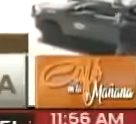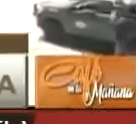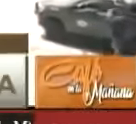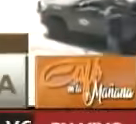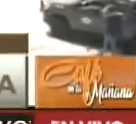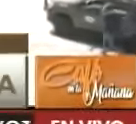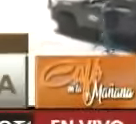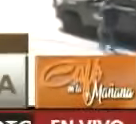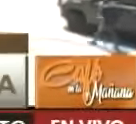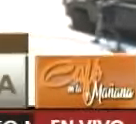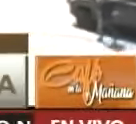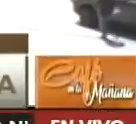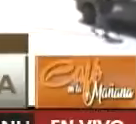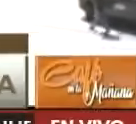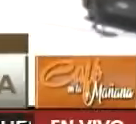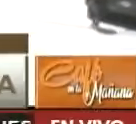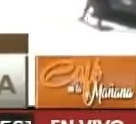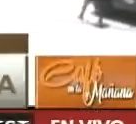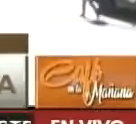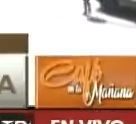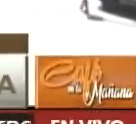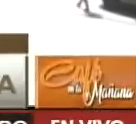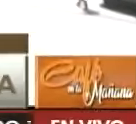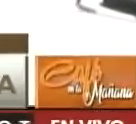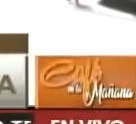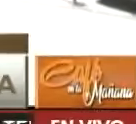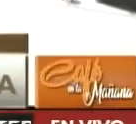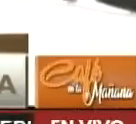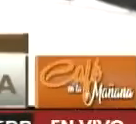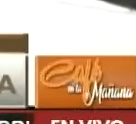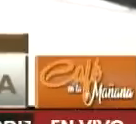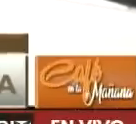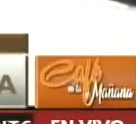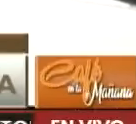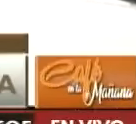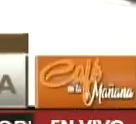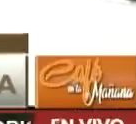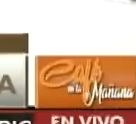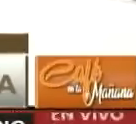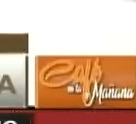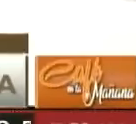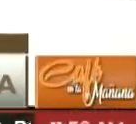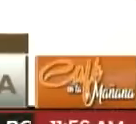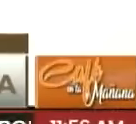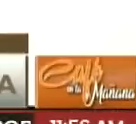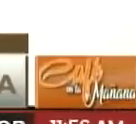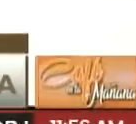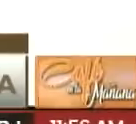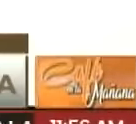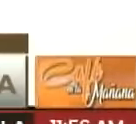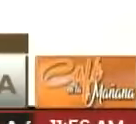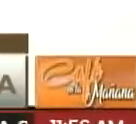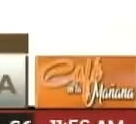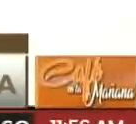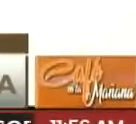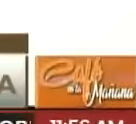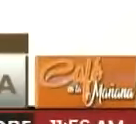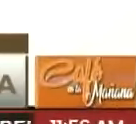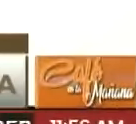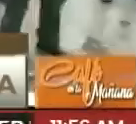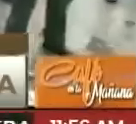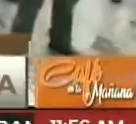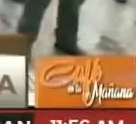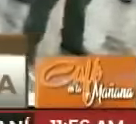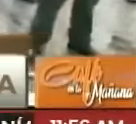700 personas de la Defensoría del Pueblo estarán desplegadas en todo el territorio nacional también para atender cualquier incidencia que pueda generarse